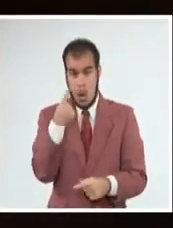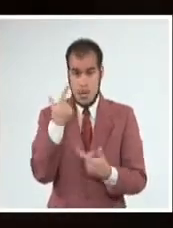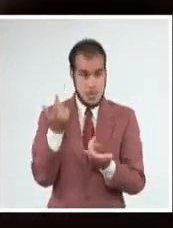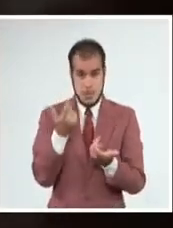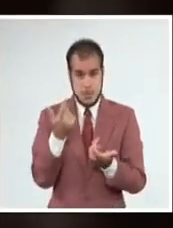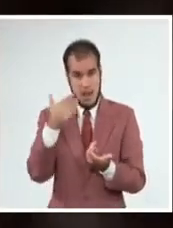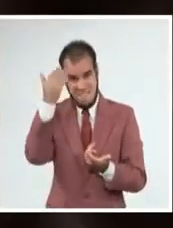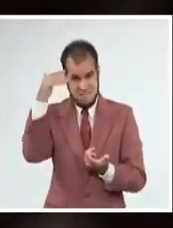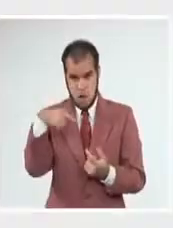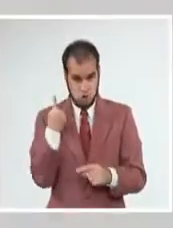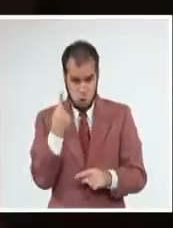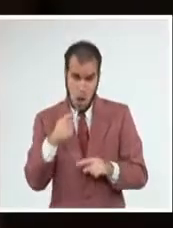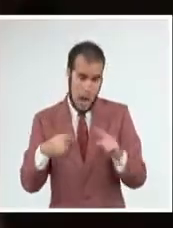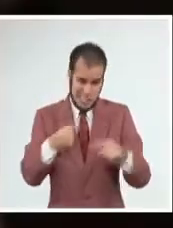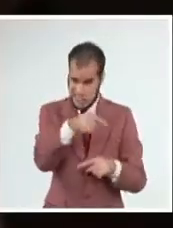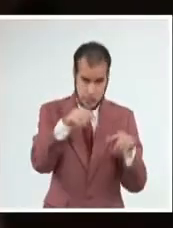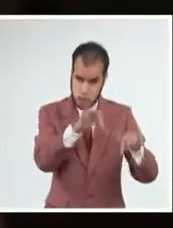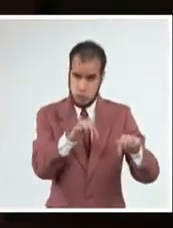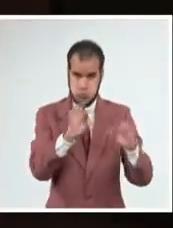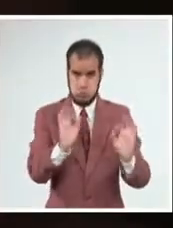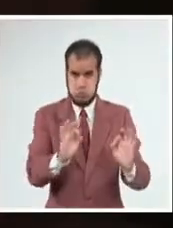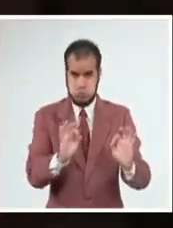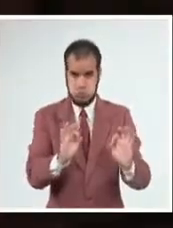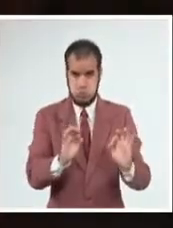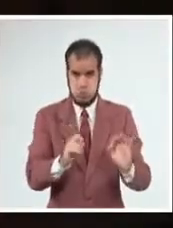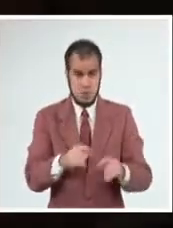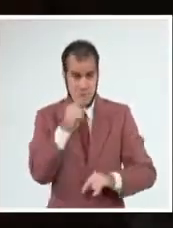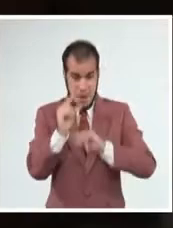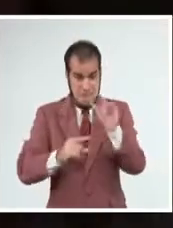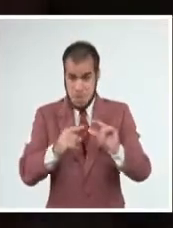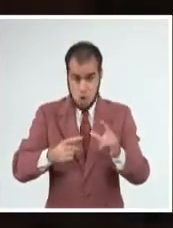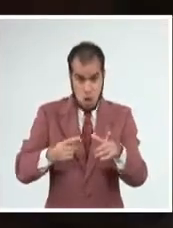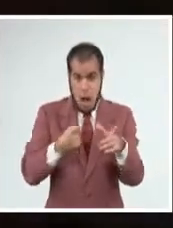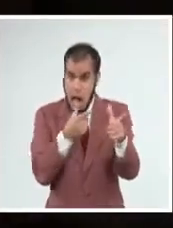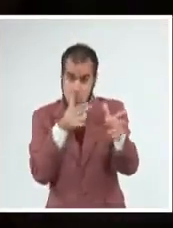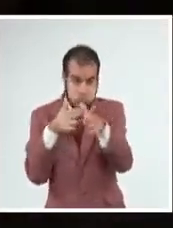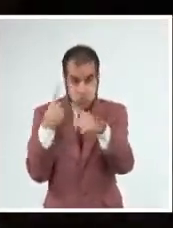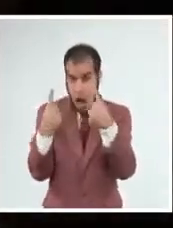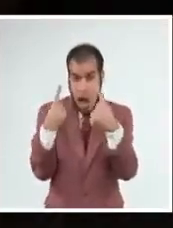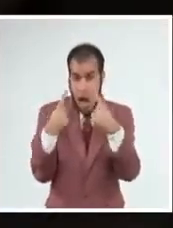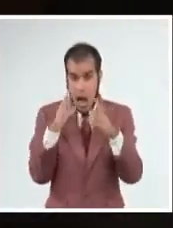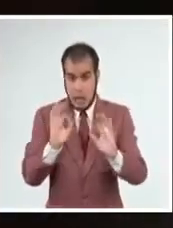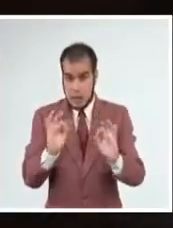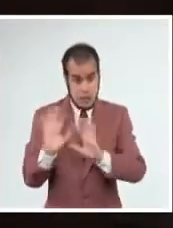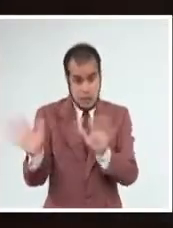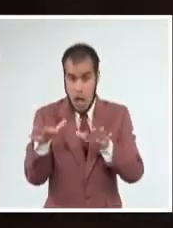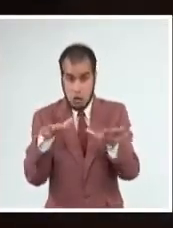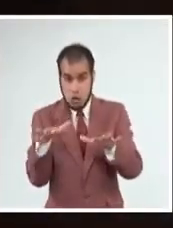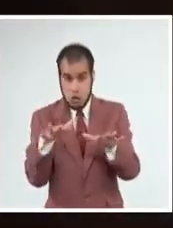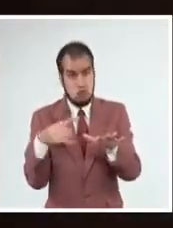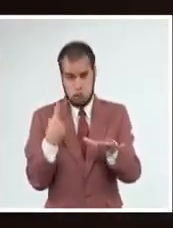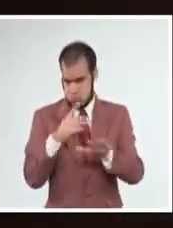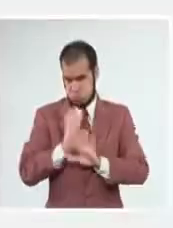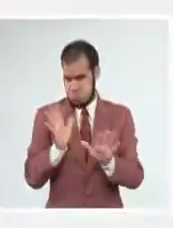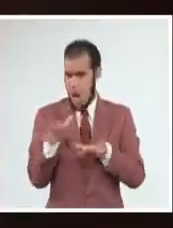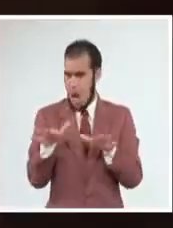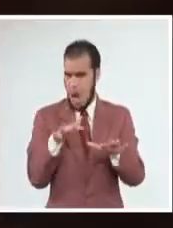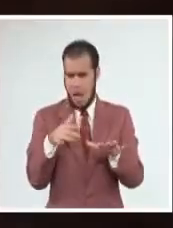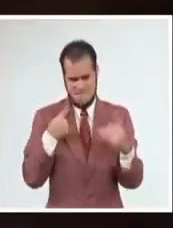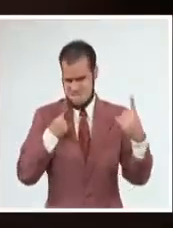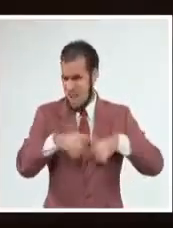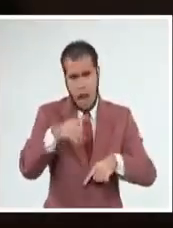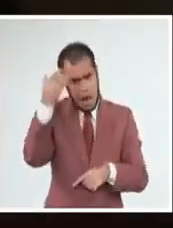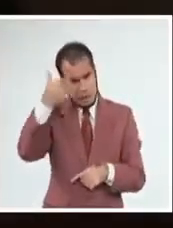vamos para arriba a nuestra tierra, y el que tenga su hierro ya, el que tenga su maquinón, estamos listos, mi hermano. Y